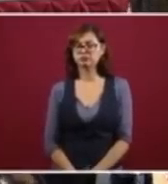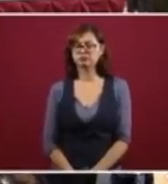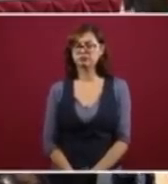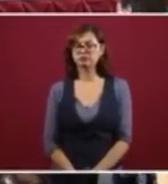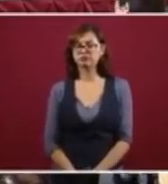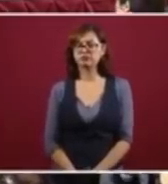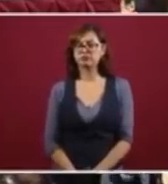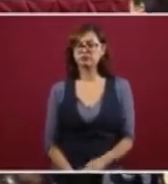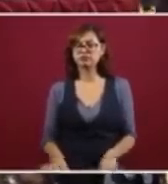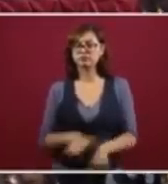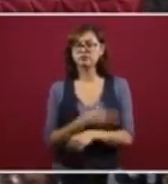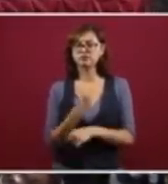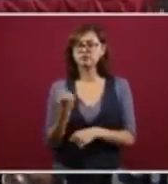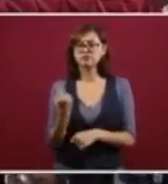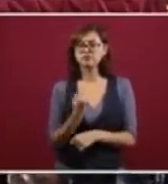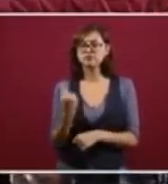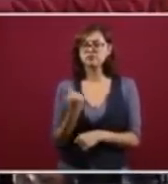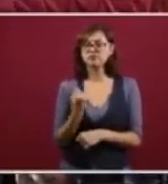Porque